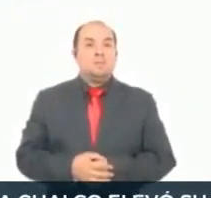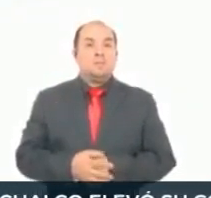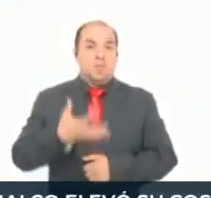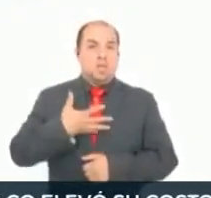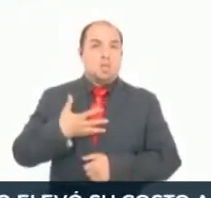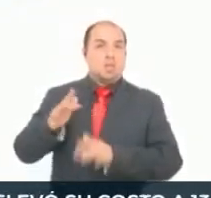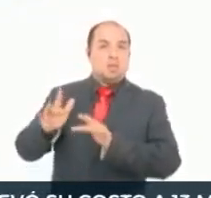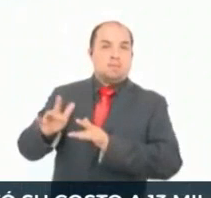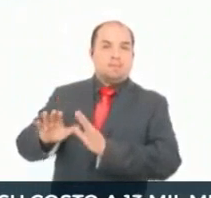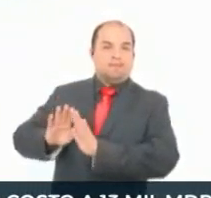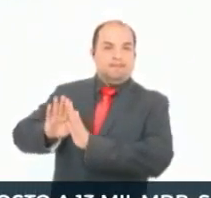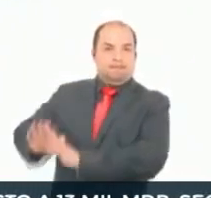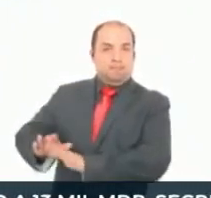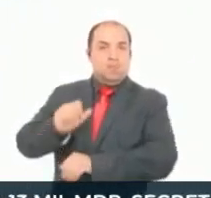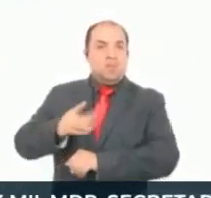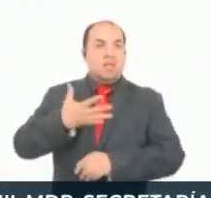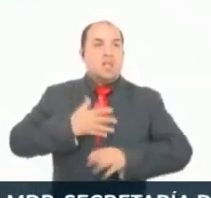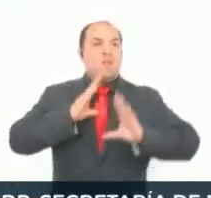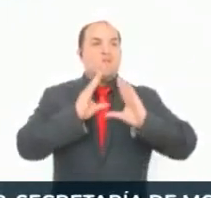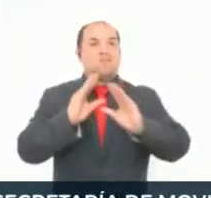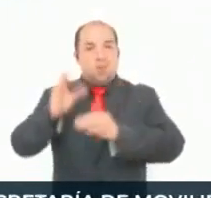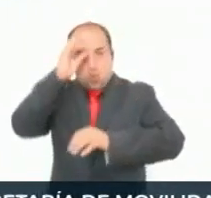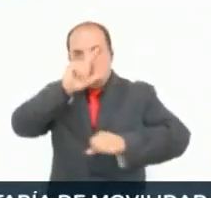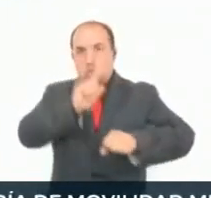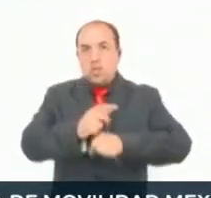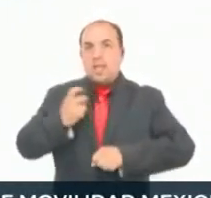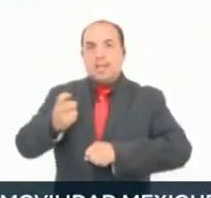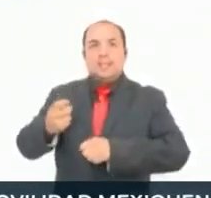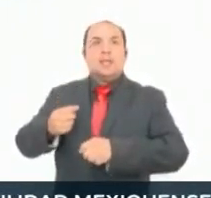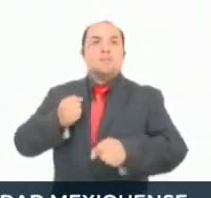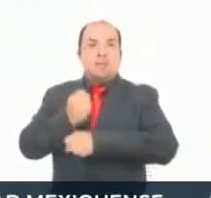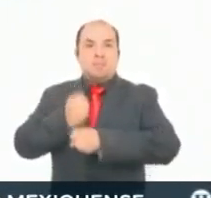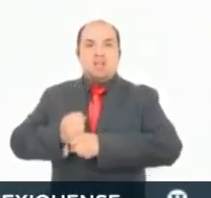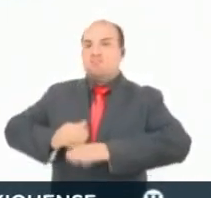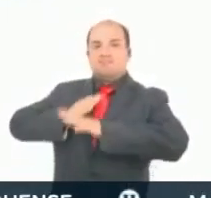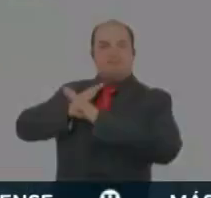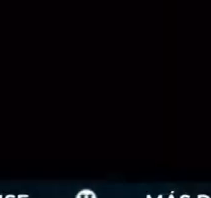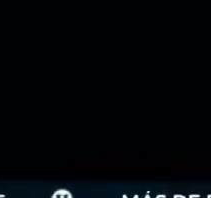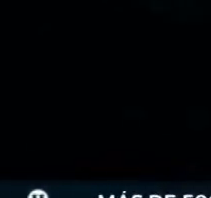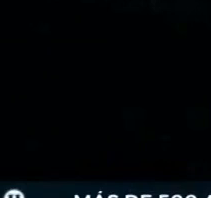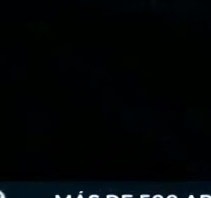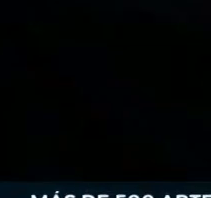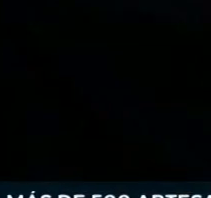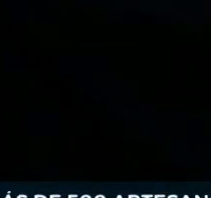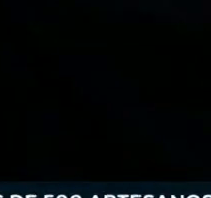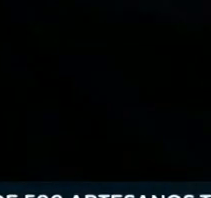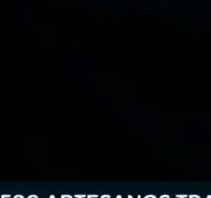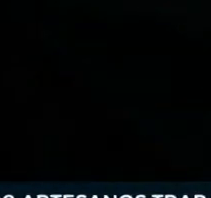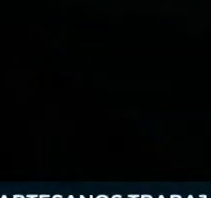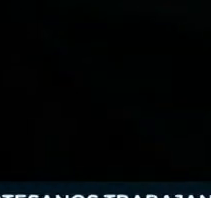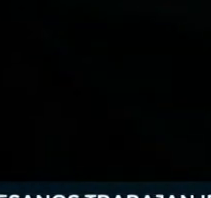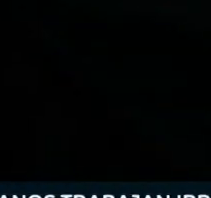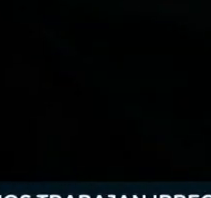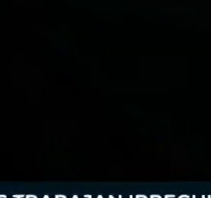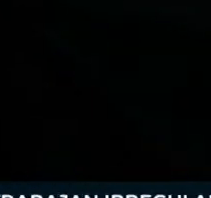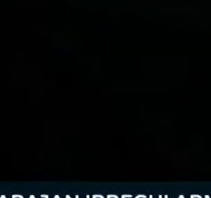impunidad, sino también con una construcción de cultura que este tipo de fenómenos dejen de ocurrir. De acuerdo con datos del